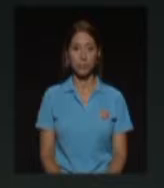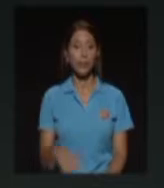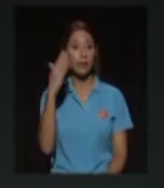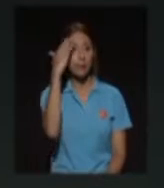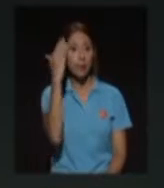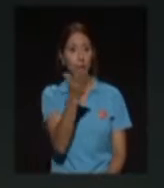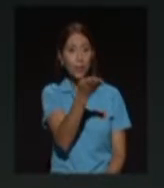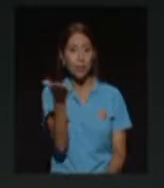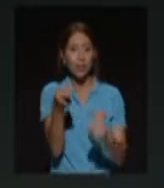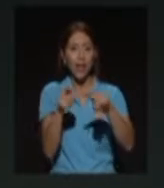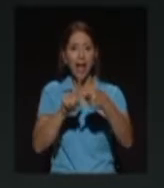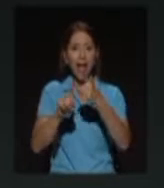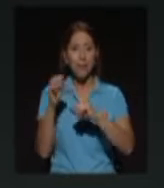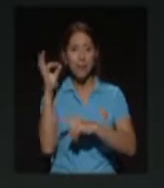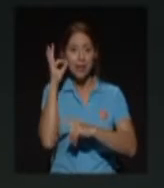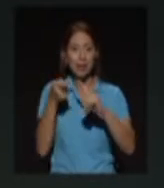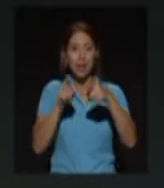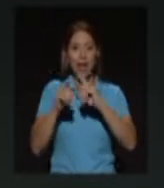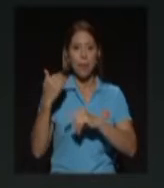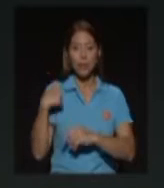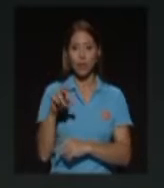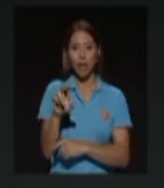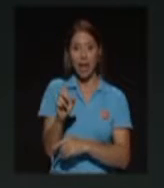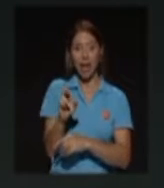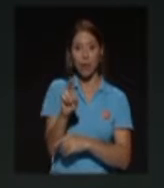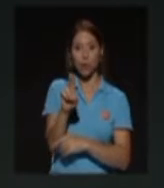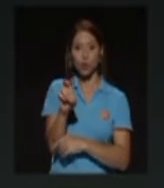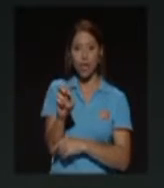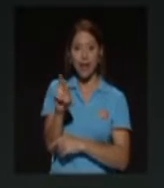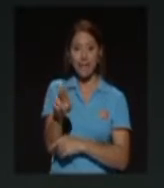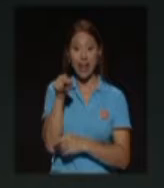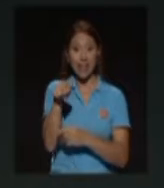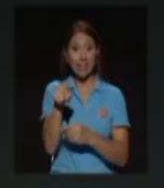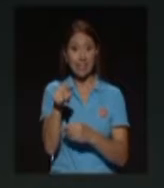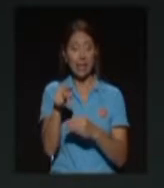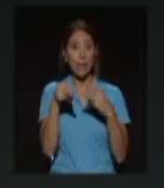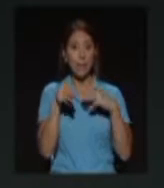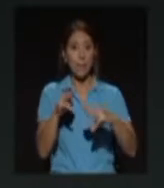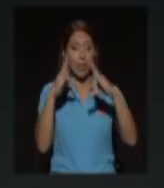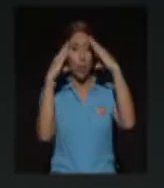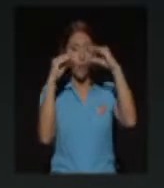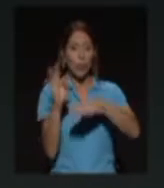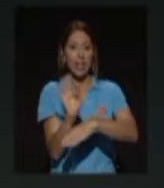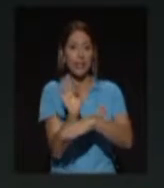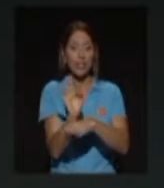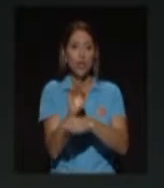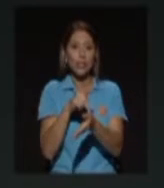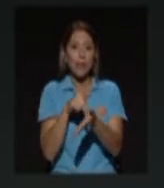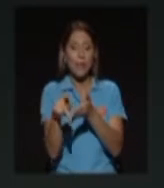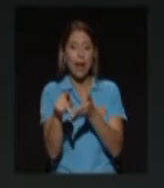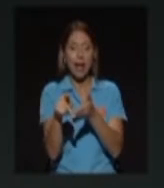Los saludamos, amigas y amigos de Canal UCR, este medio televisivo que se paga con los impuestos